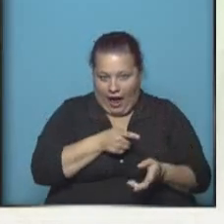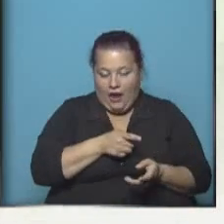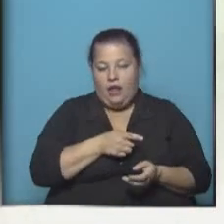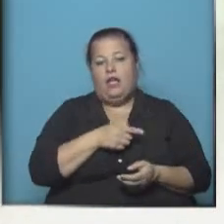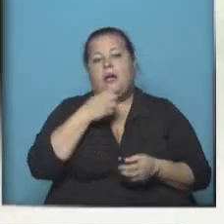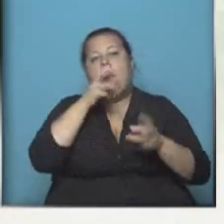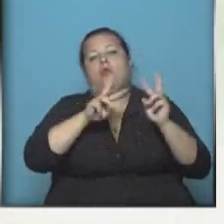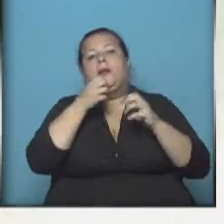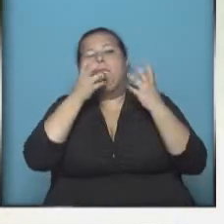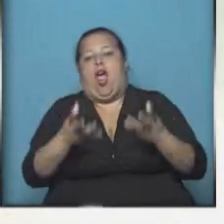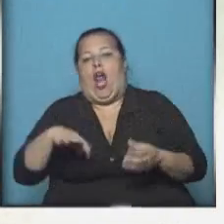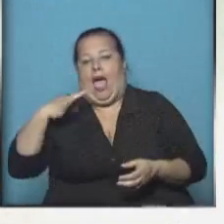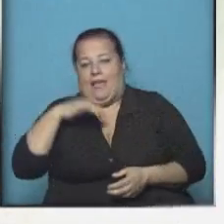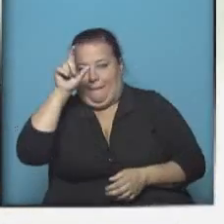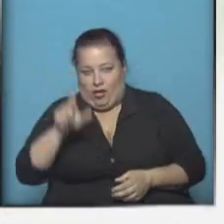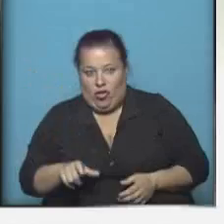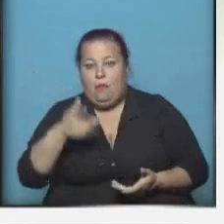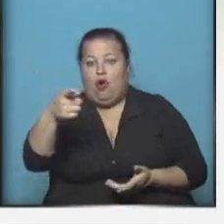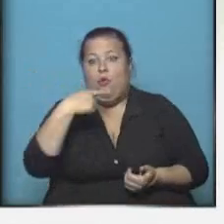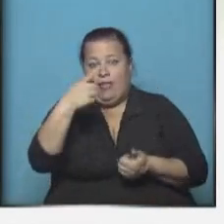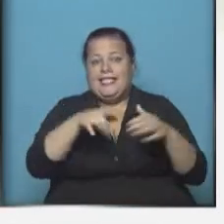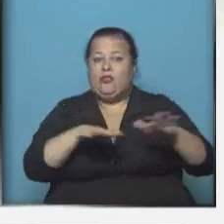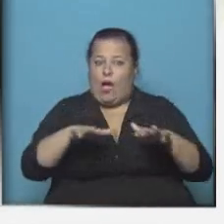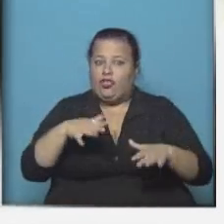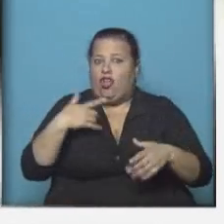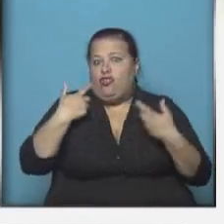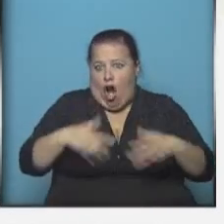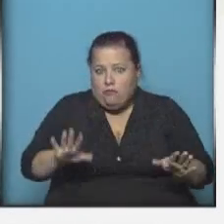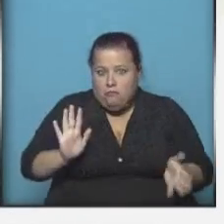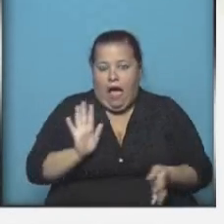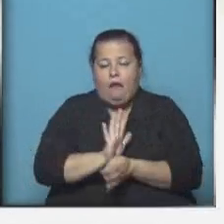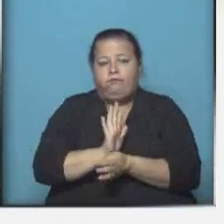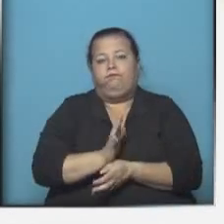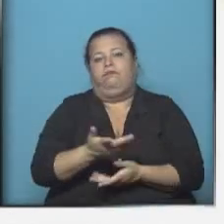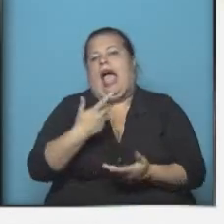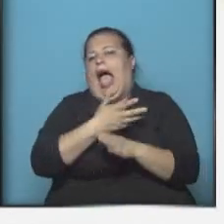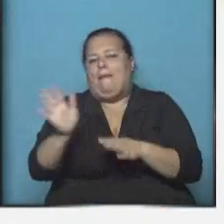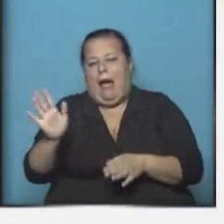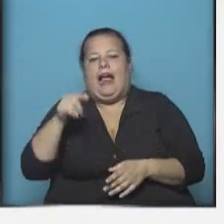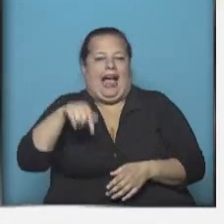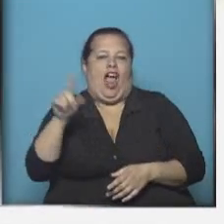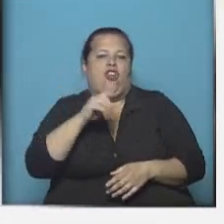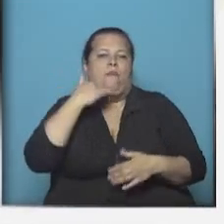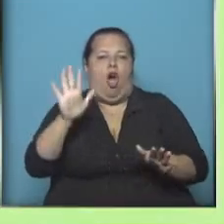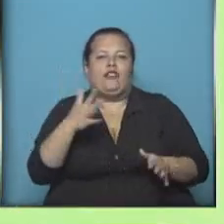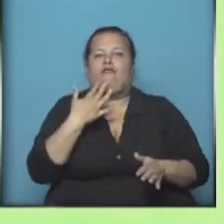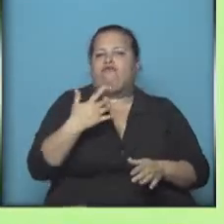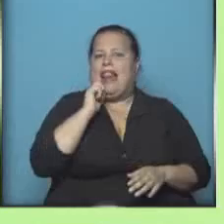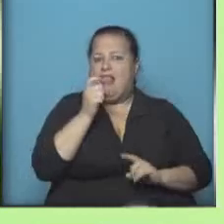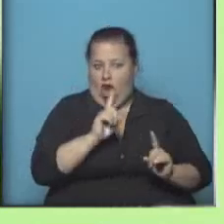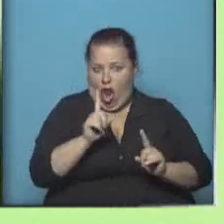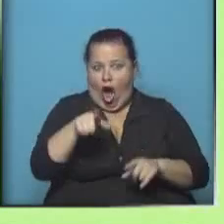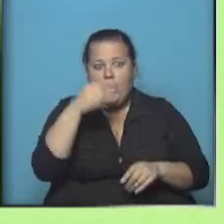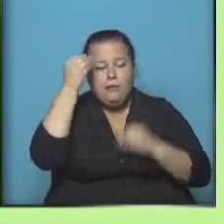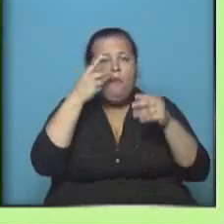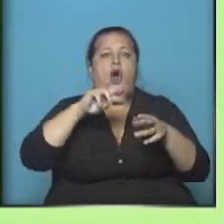cirugía y mejorar obviamente la calidad de vida de la persona, porque estás mencionando situaciones cotidianas, ¿no? Digo, más allá, acá no juega lo estético, sino que tiene que